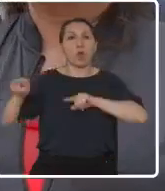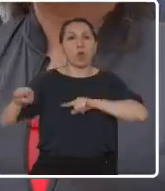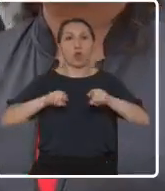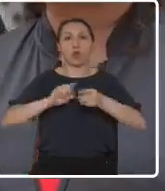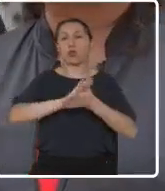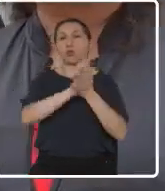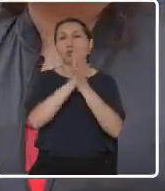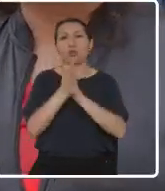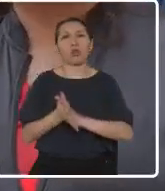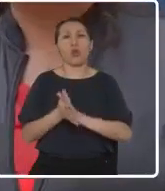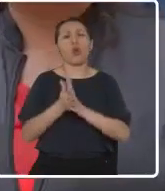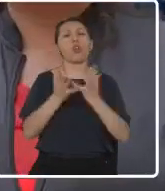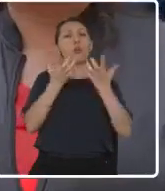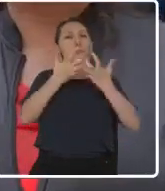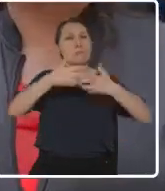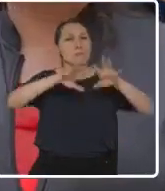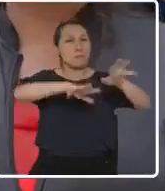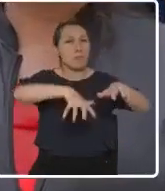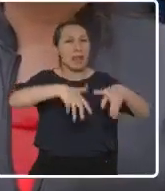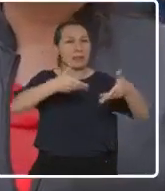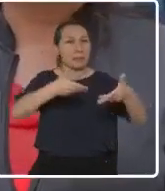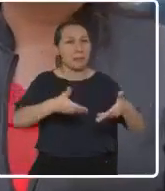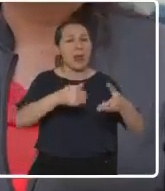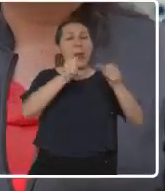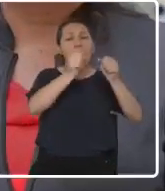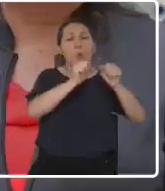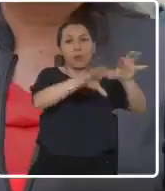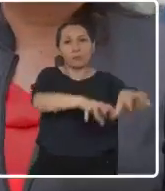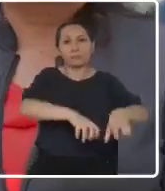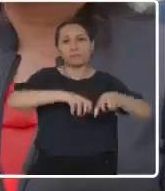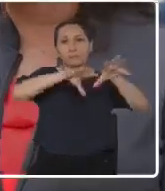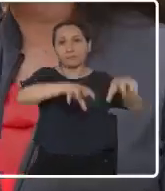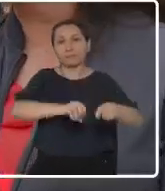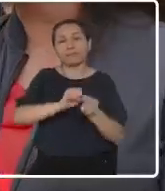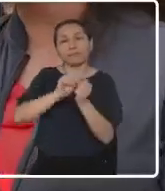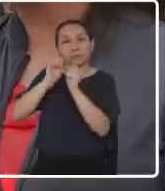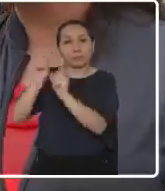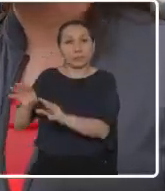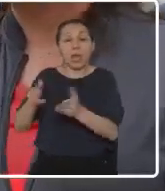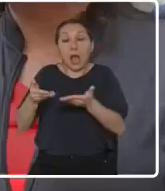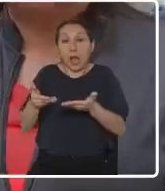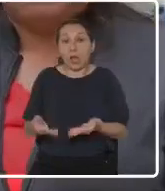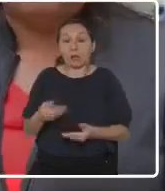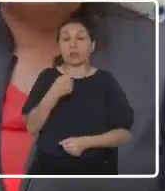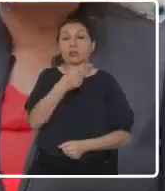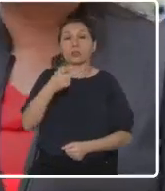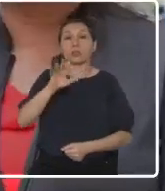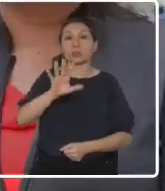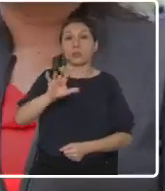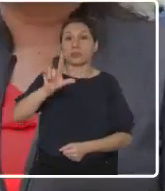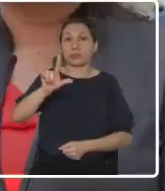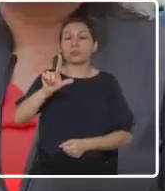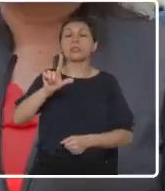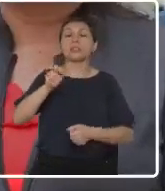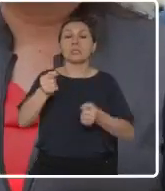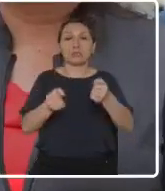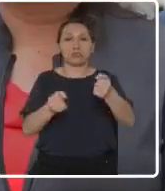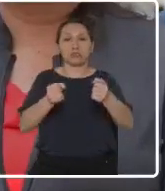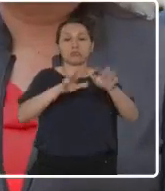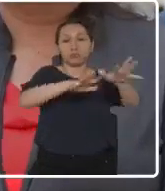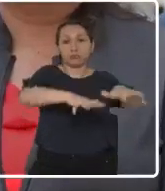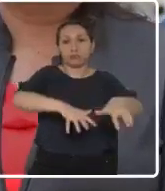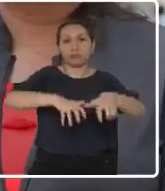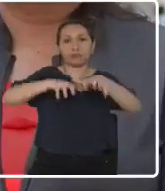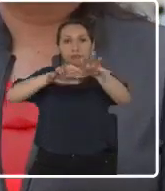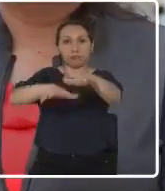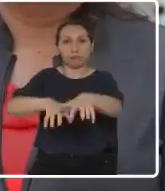coordinación de toda la maquinaria pesada para poder remover los escombros. En este momento ya hay 157 máquinas disponibles en